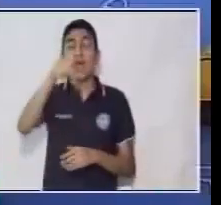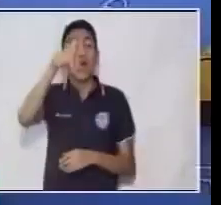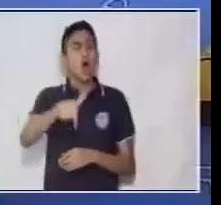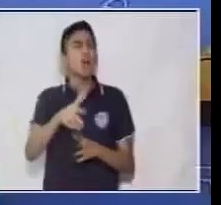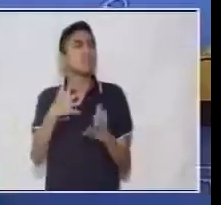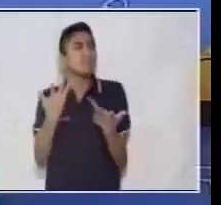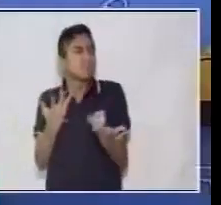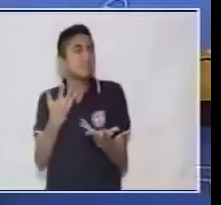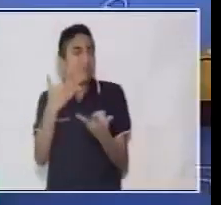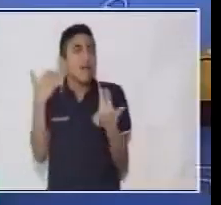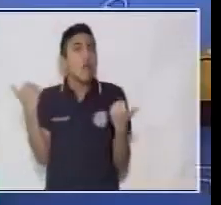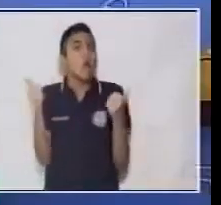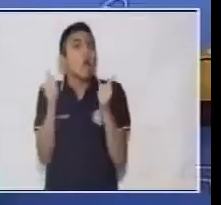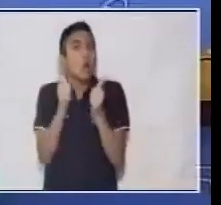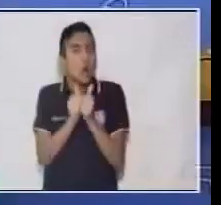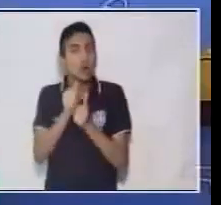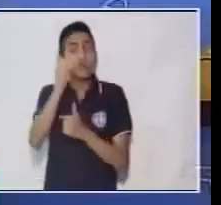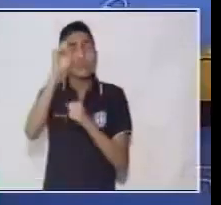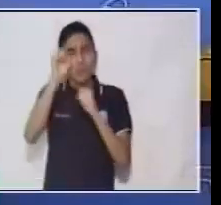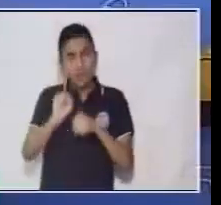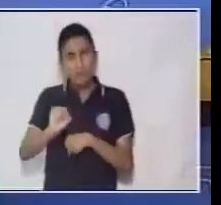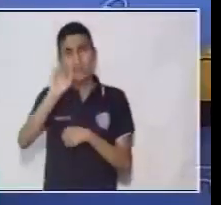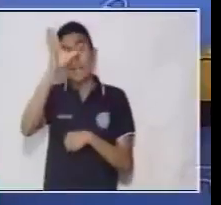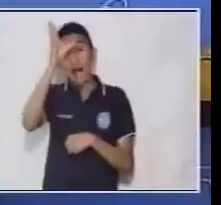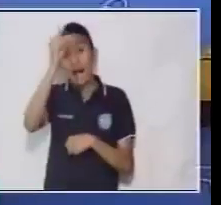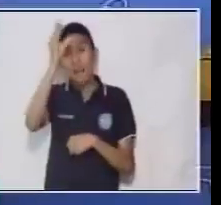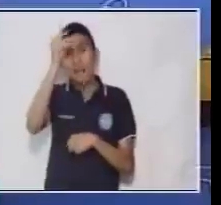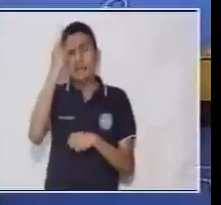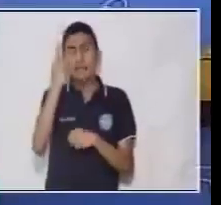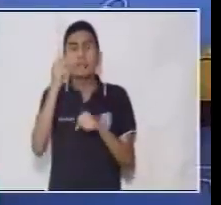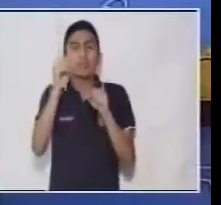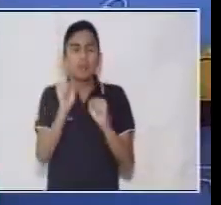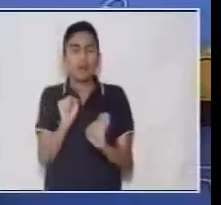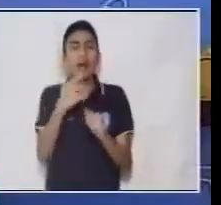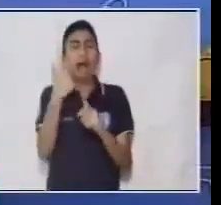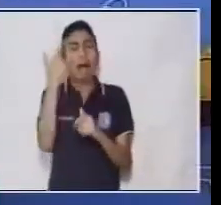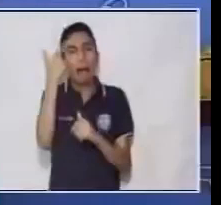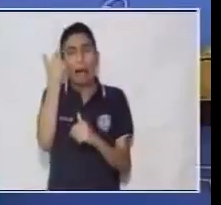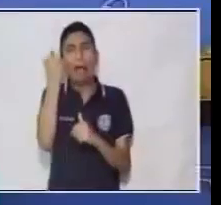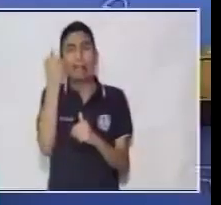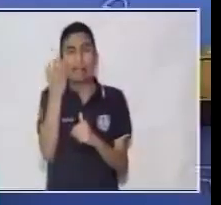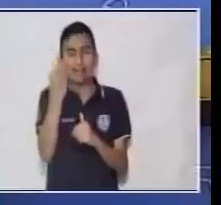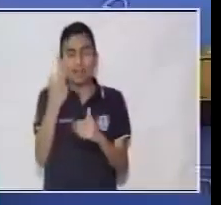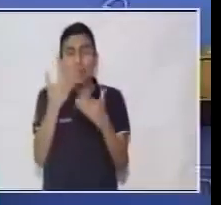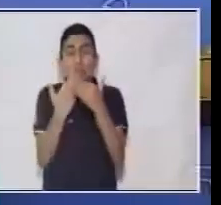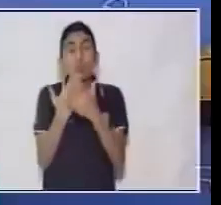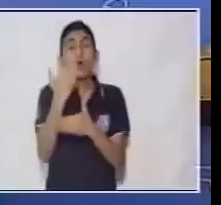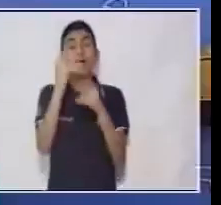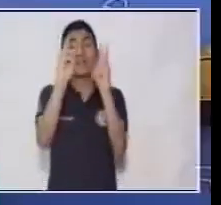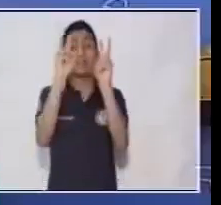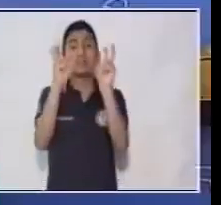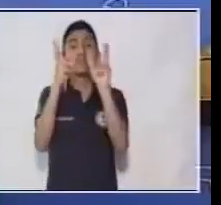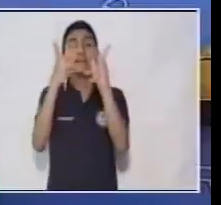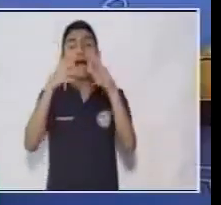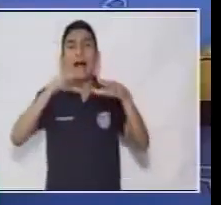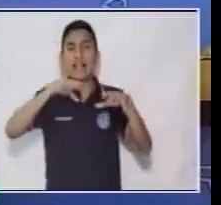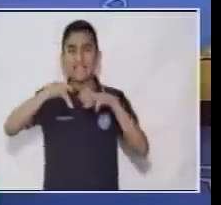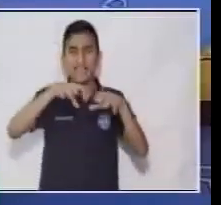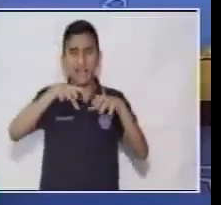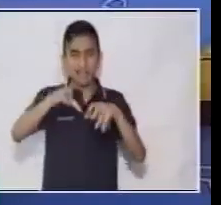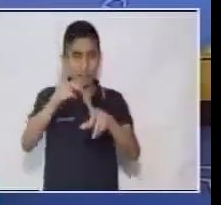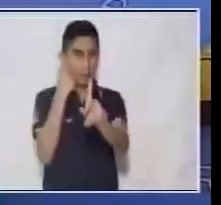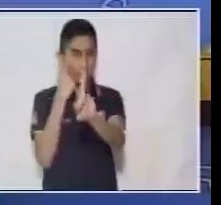Acompáñame para que juntos aprendamos y descubramos nuevas actividades. A